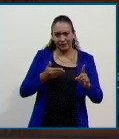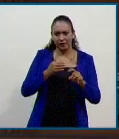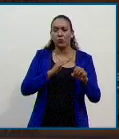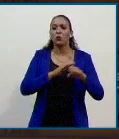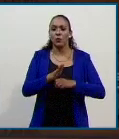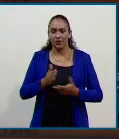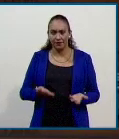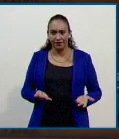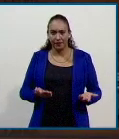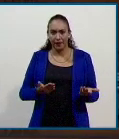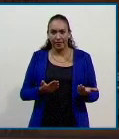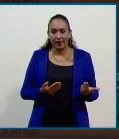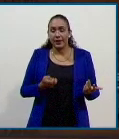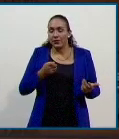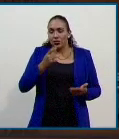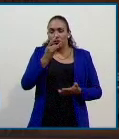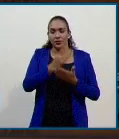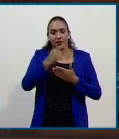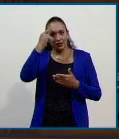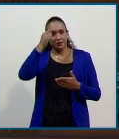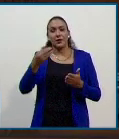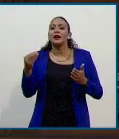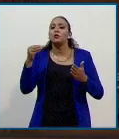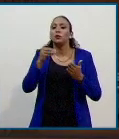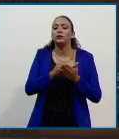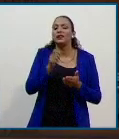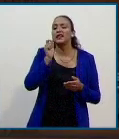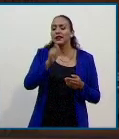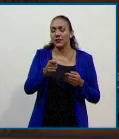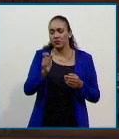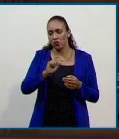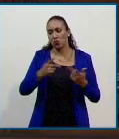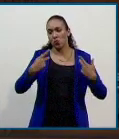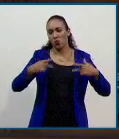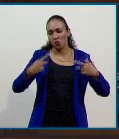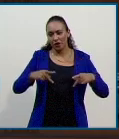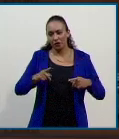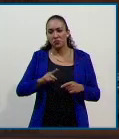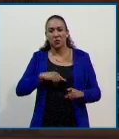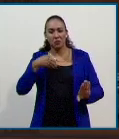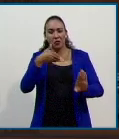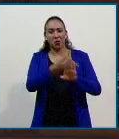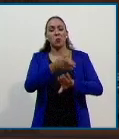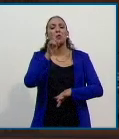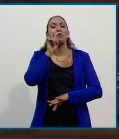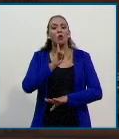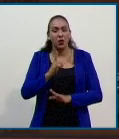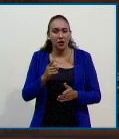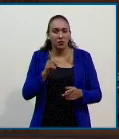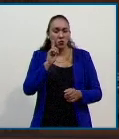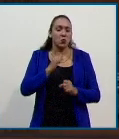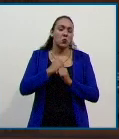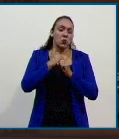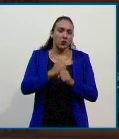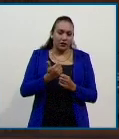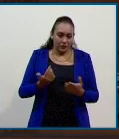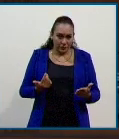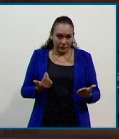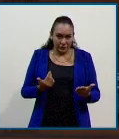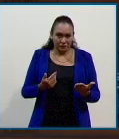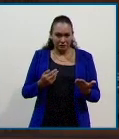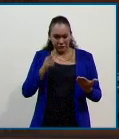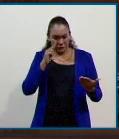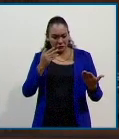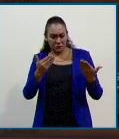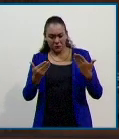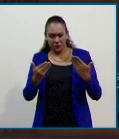únicamente constituye una definición de la violencia vicaria, para mí no implica ni un trato diferenciado ni